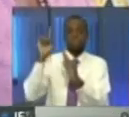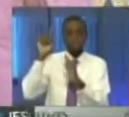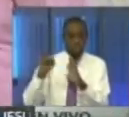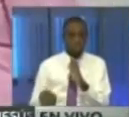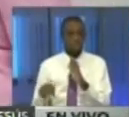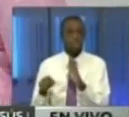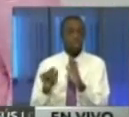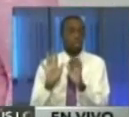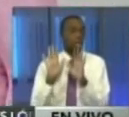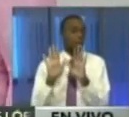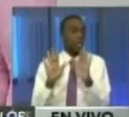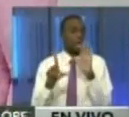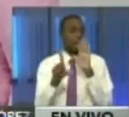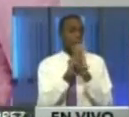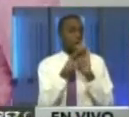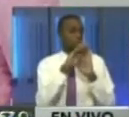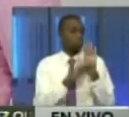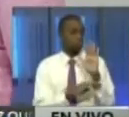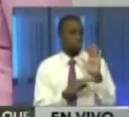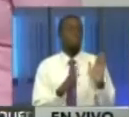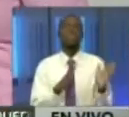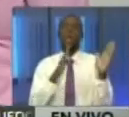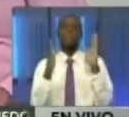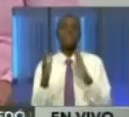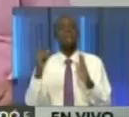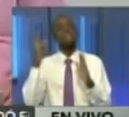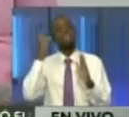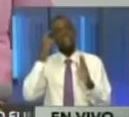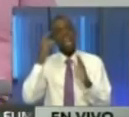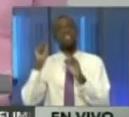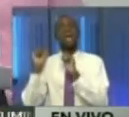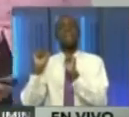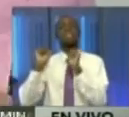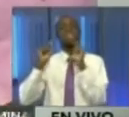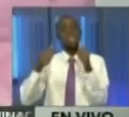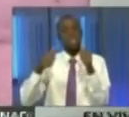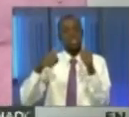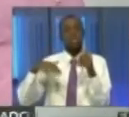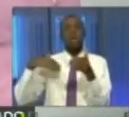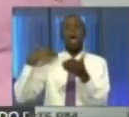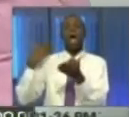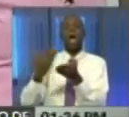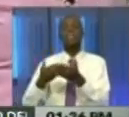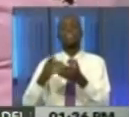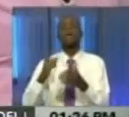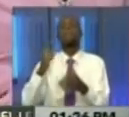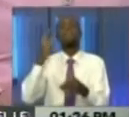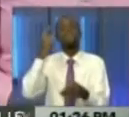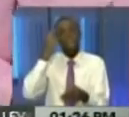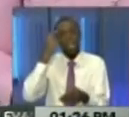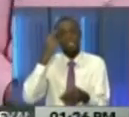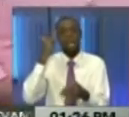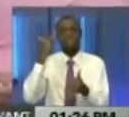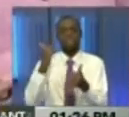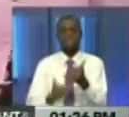que establece la misma norma y la fecha de inicio y la fecha del fin